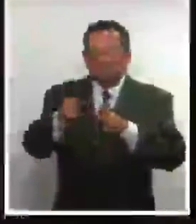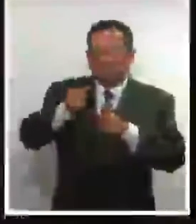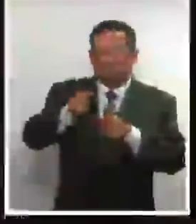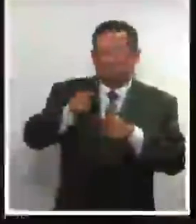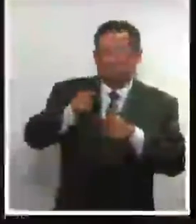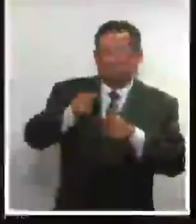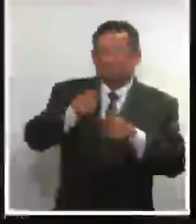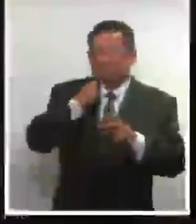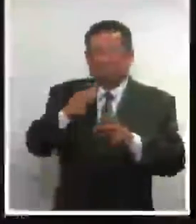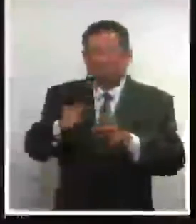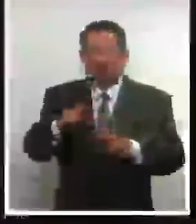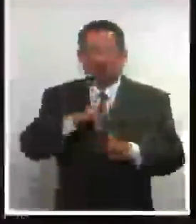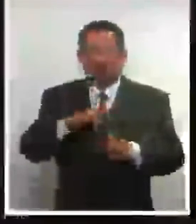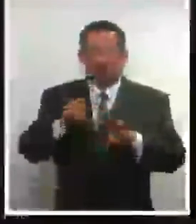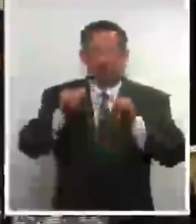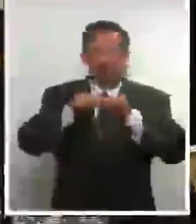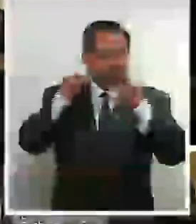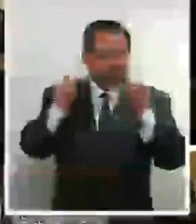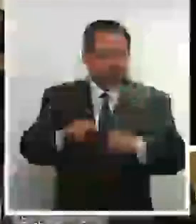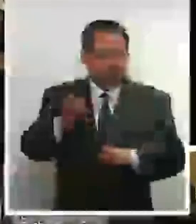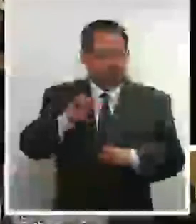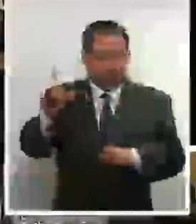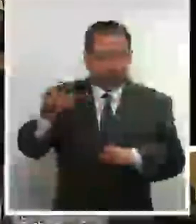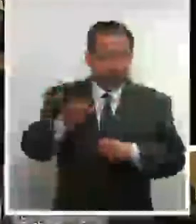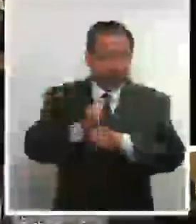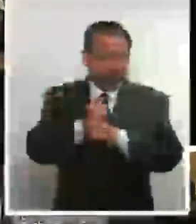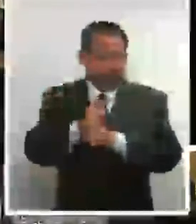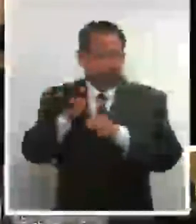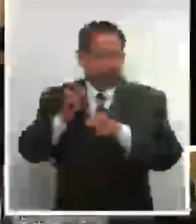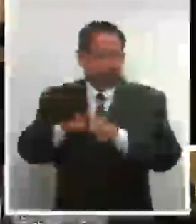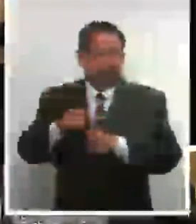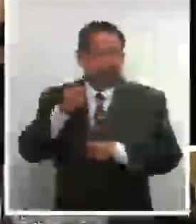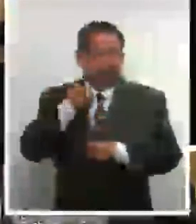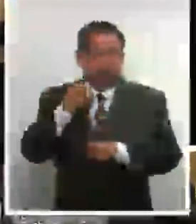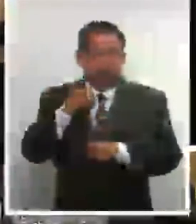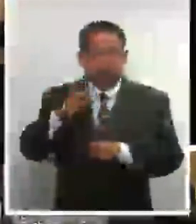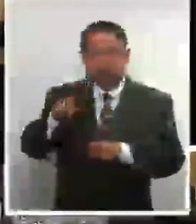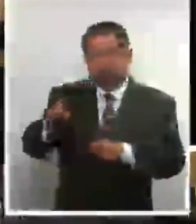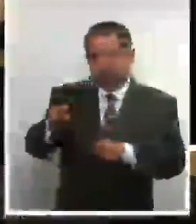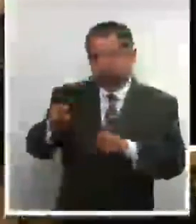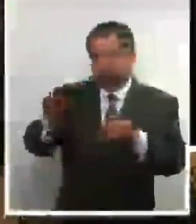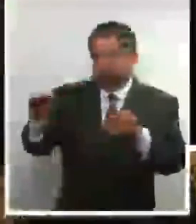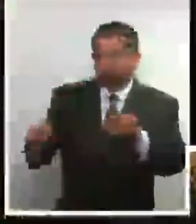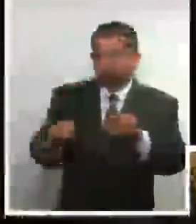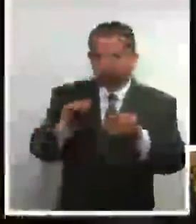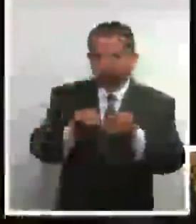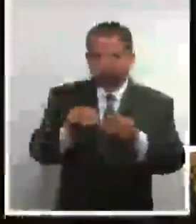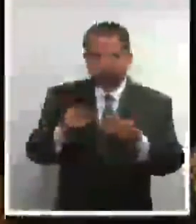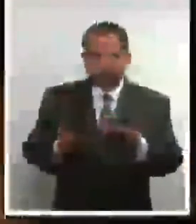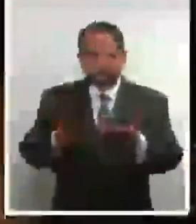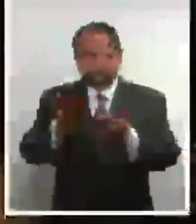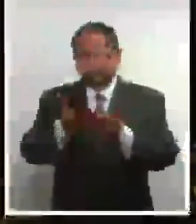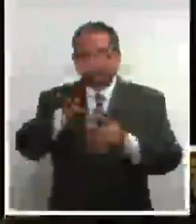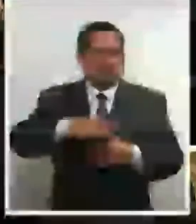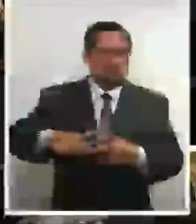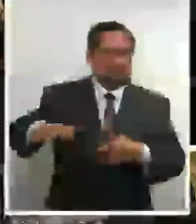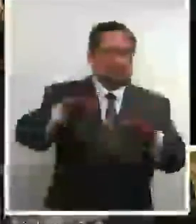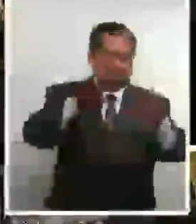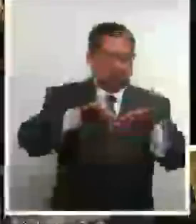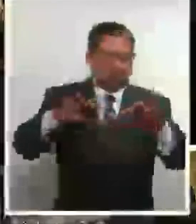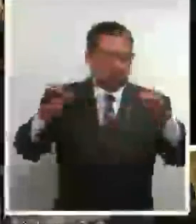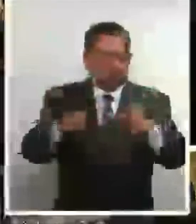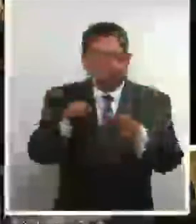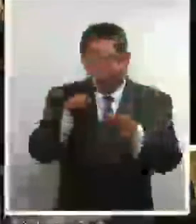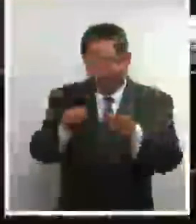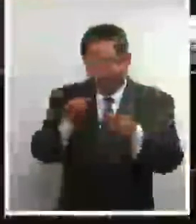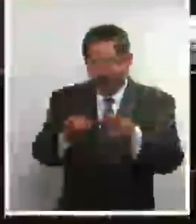dice: contar con título profesional de licenciado en Derecho. Lo que tendría que poner a consideración del Pleno es que